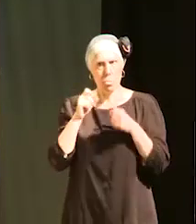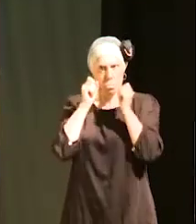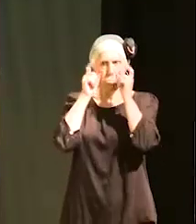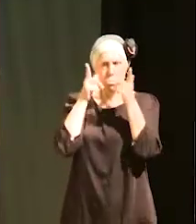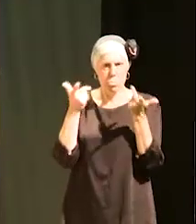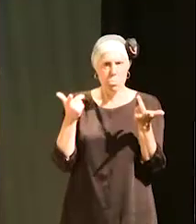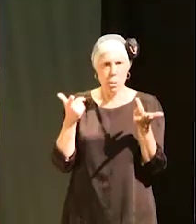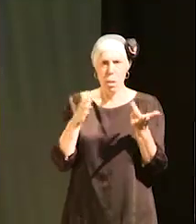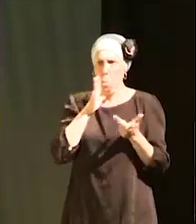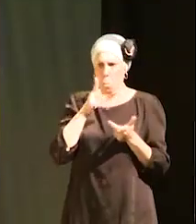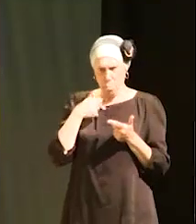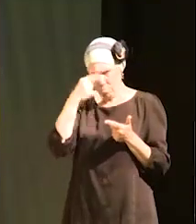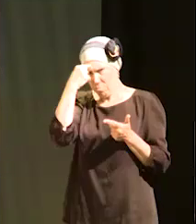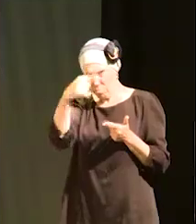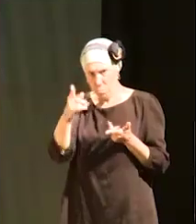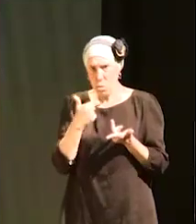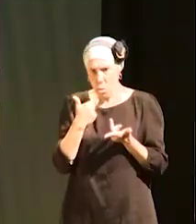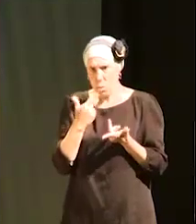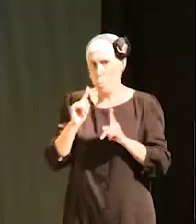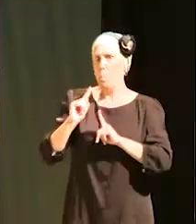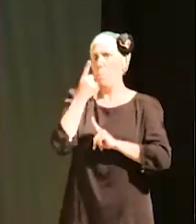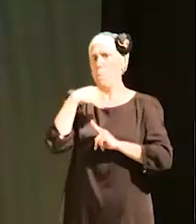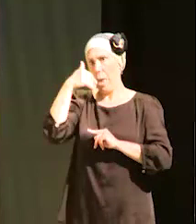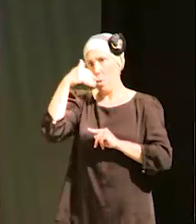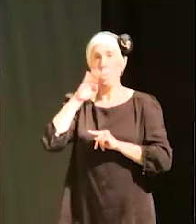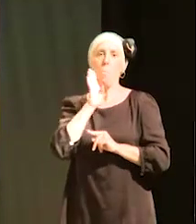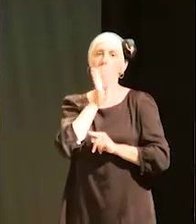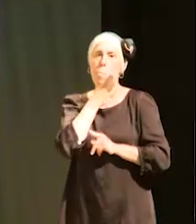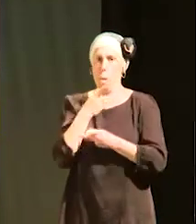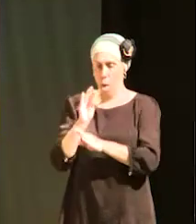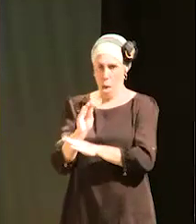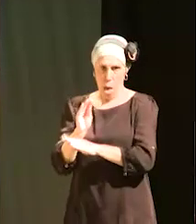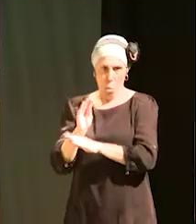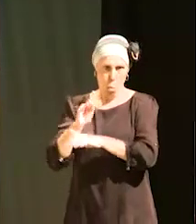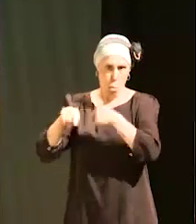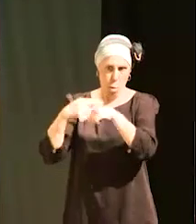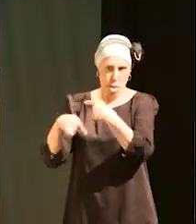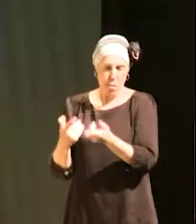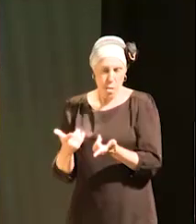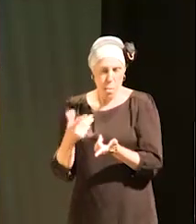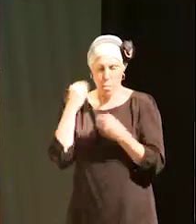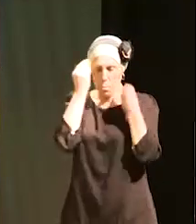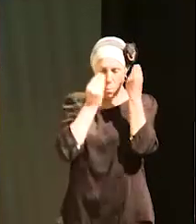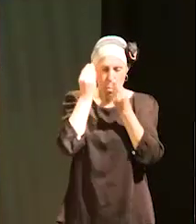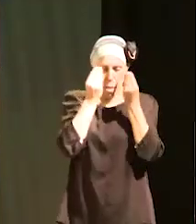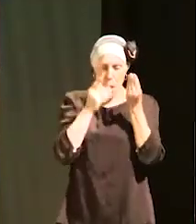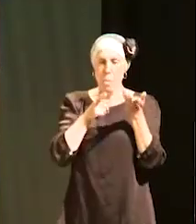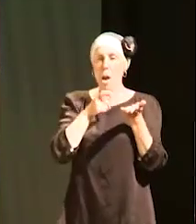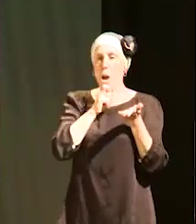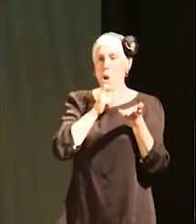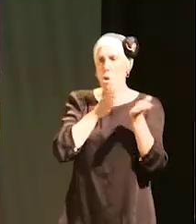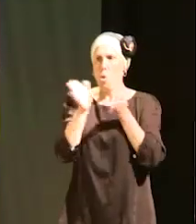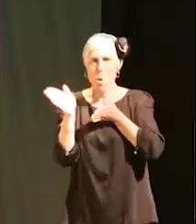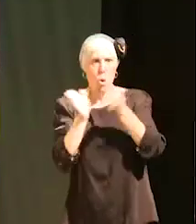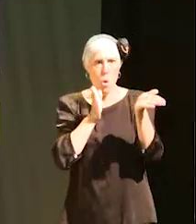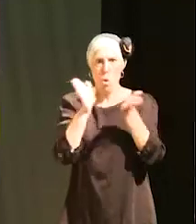madres no son y se tienen que hacer cargo de su familia y entonces pensaba como convive el proyecto creativo